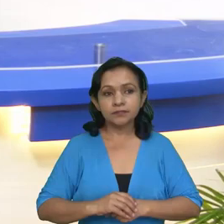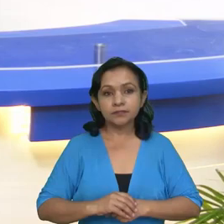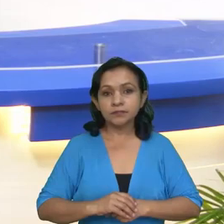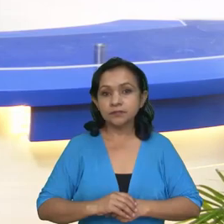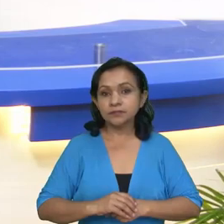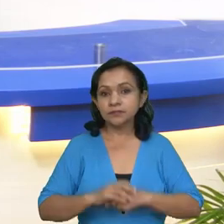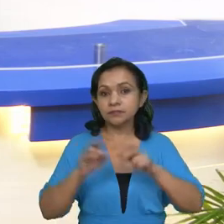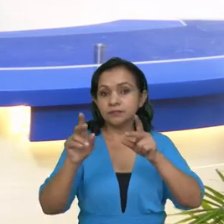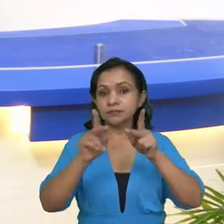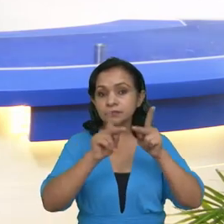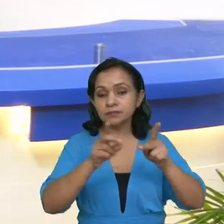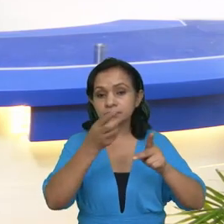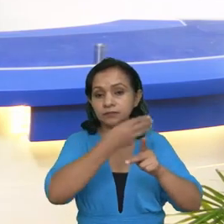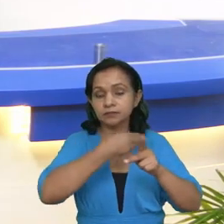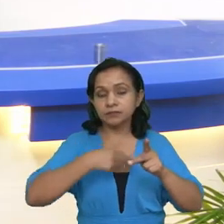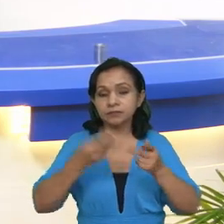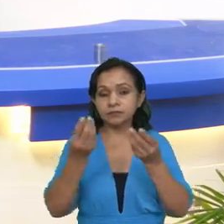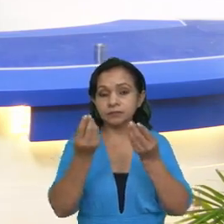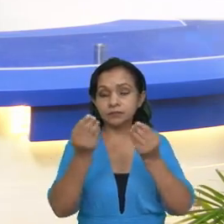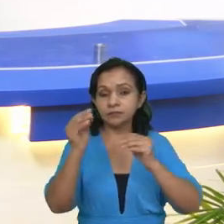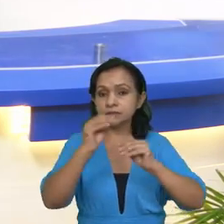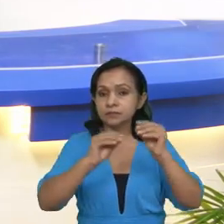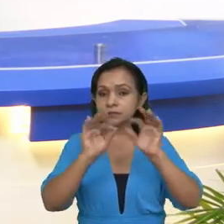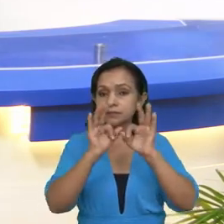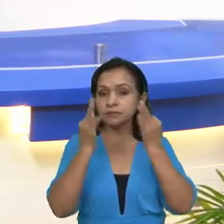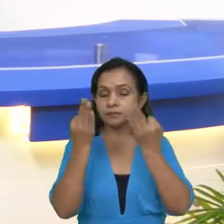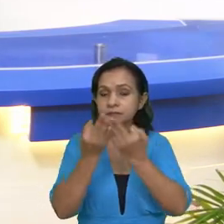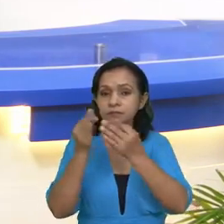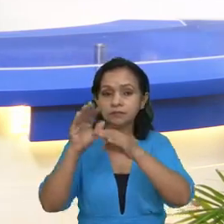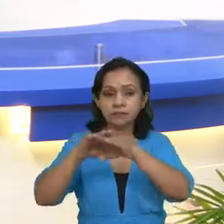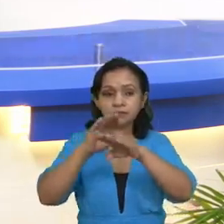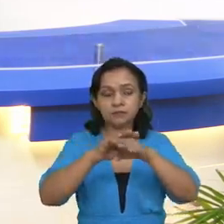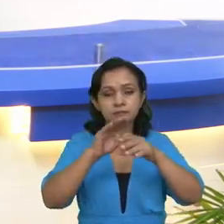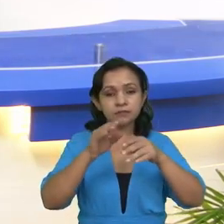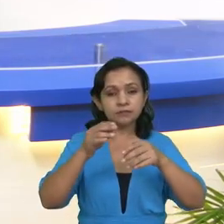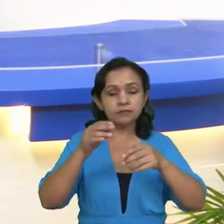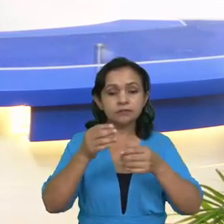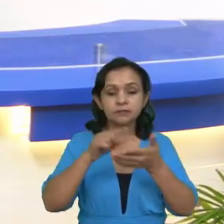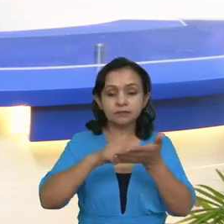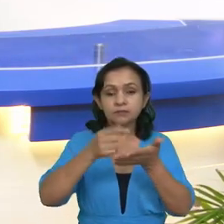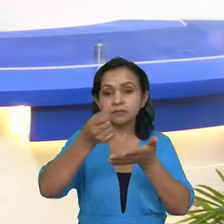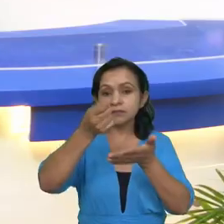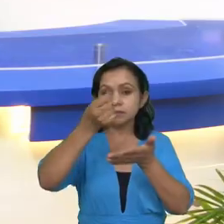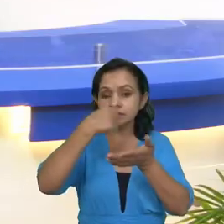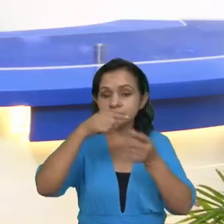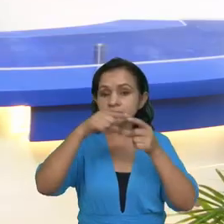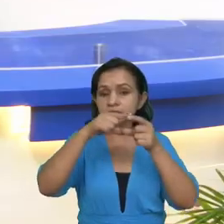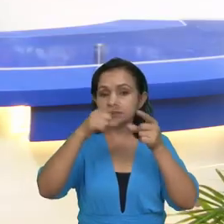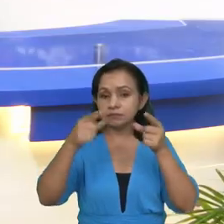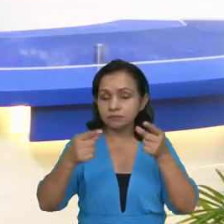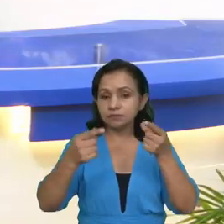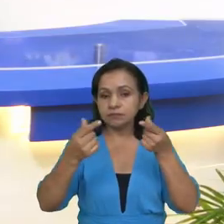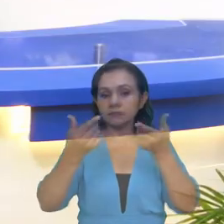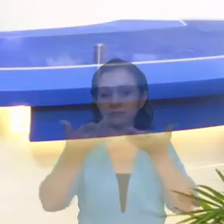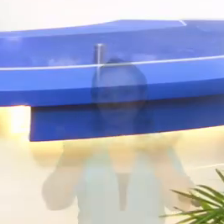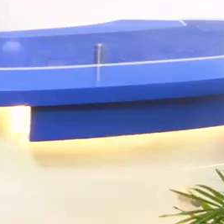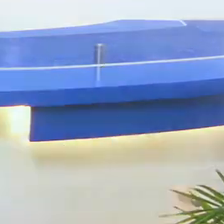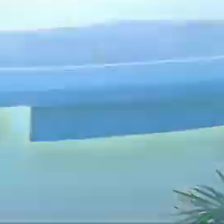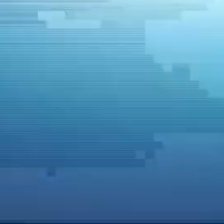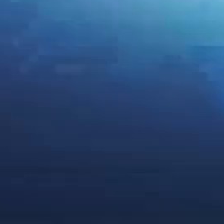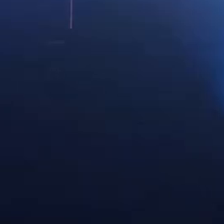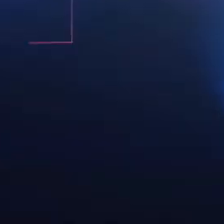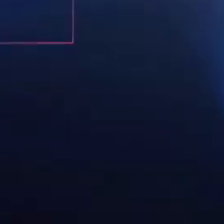protagonistas del ministerio de economía familiar invitan a la primera feria de medicina natural los detalles a continuación